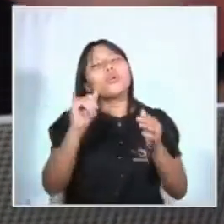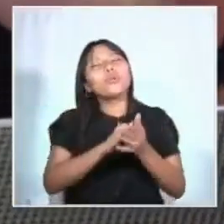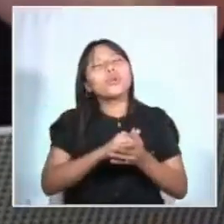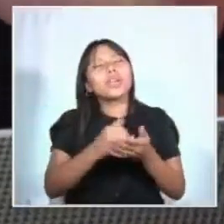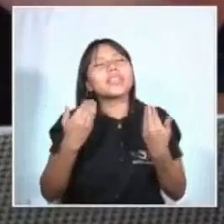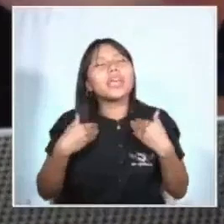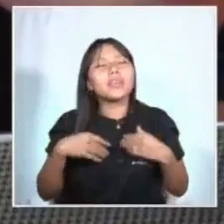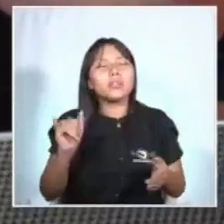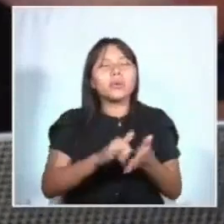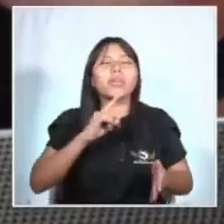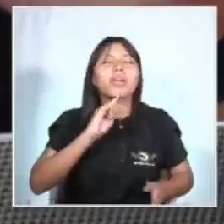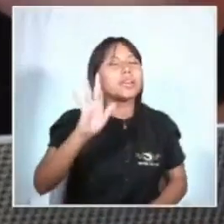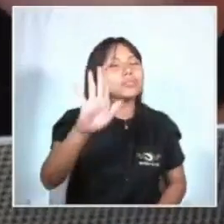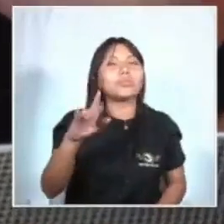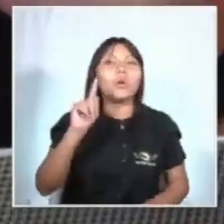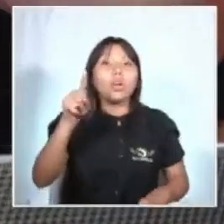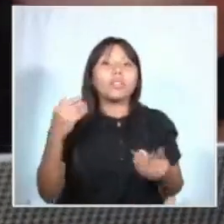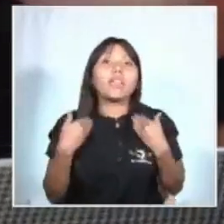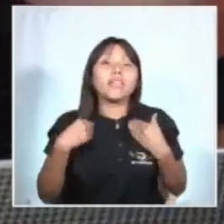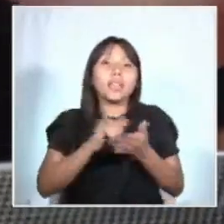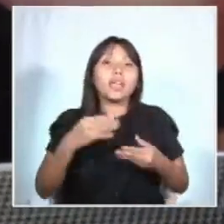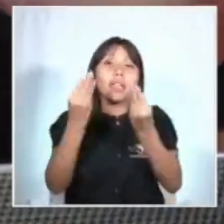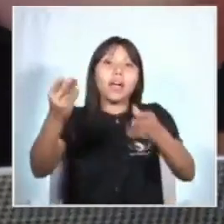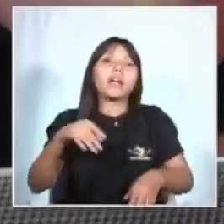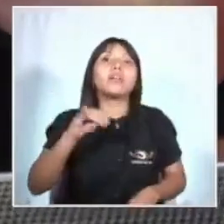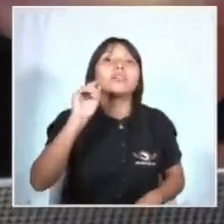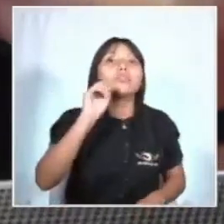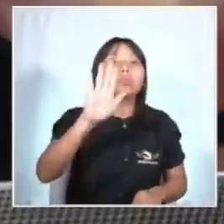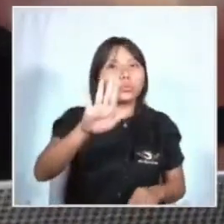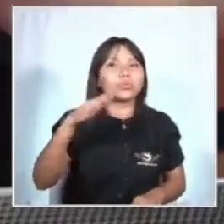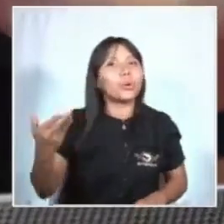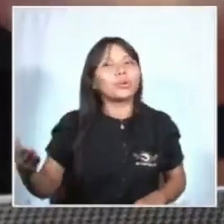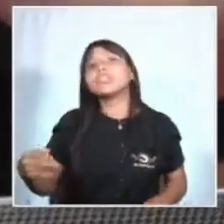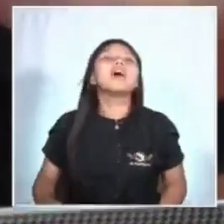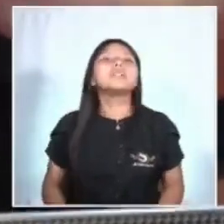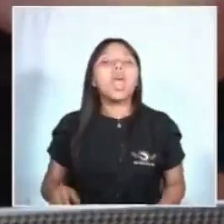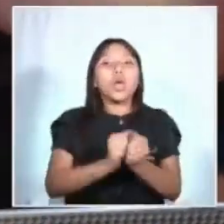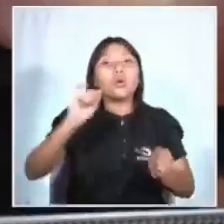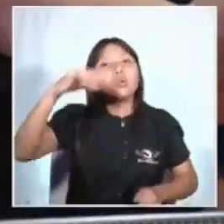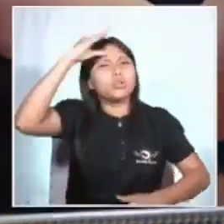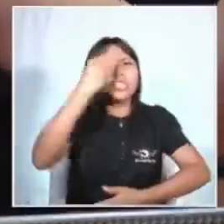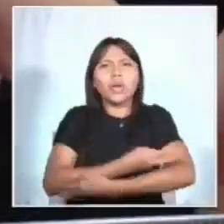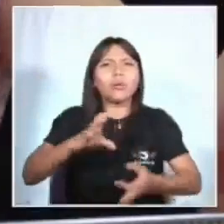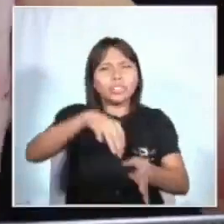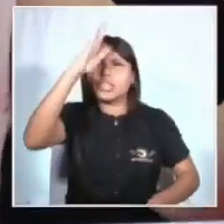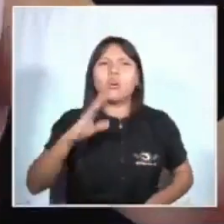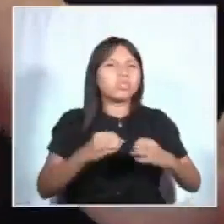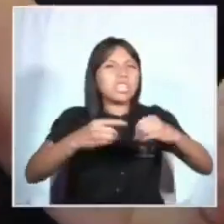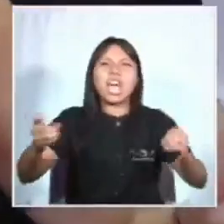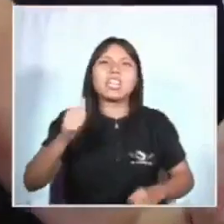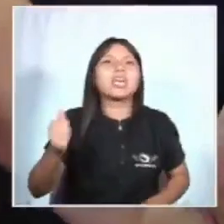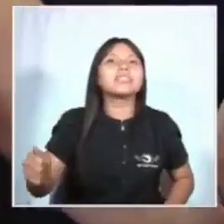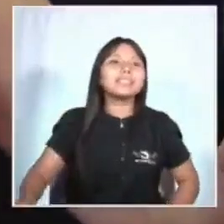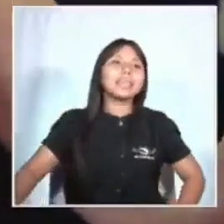a tener que dar tus posesiones más los intereses moratorios. Porque con los hijos de Dios nadie se